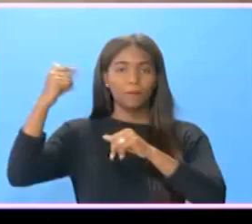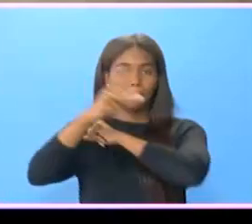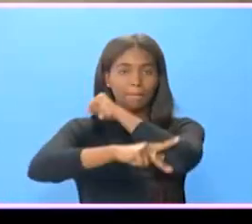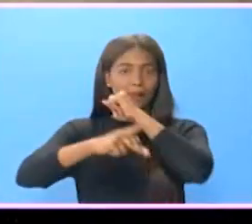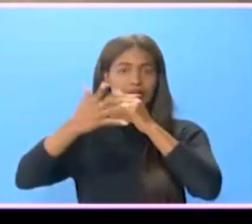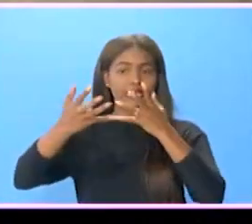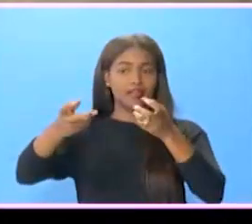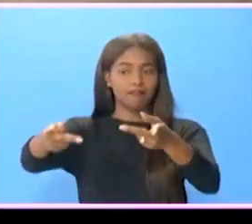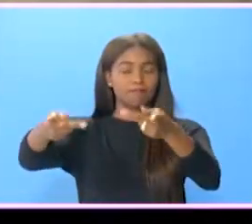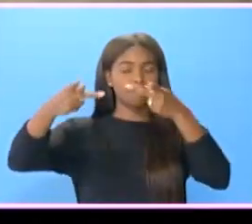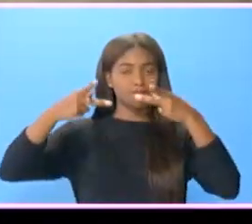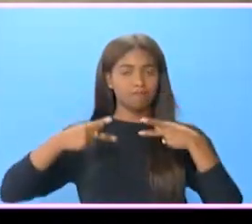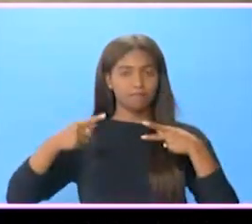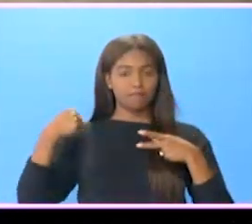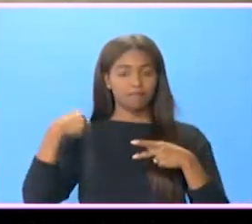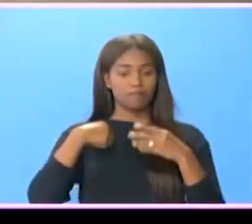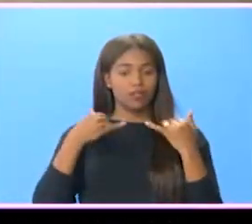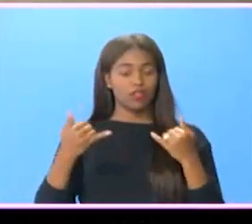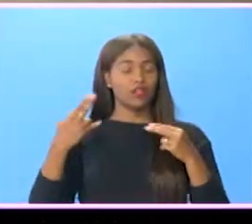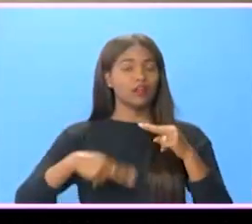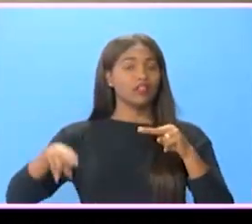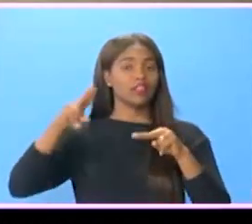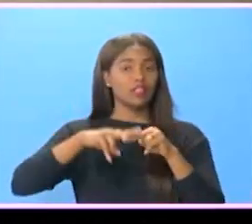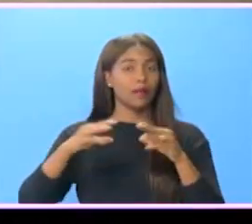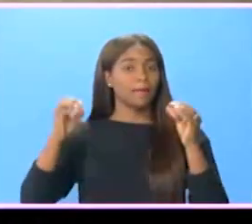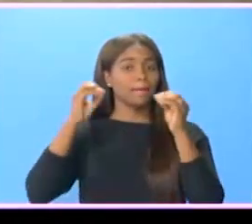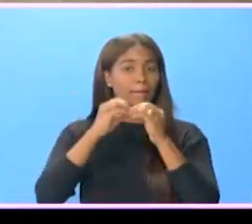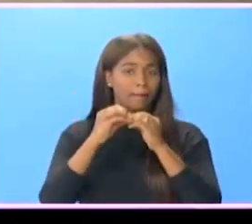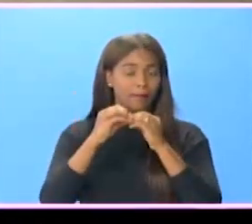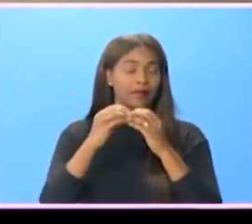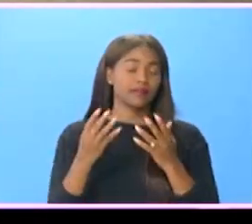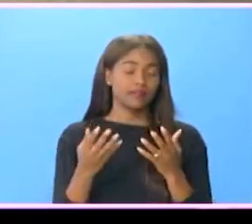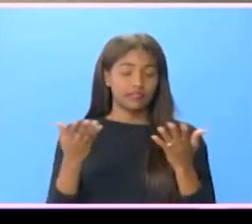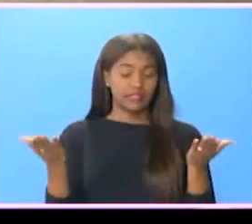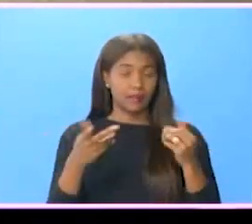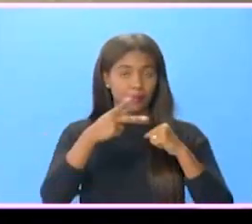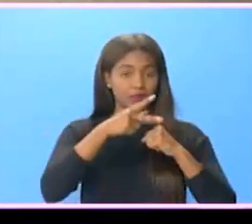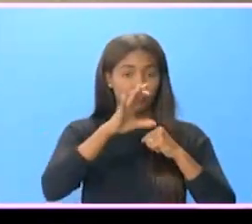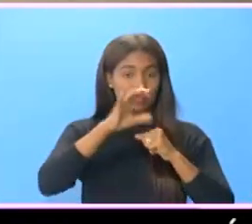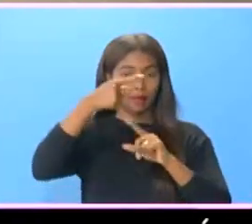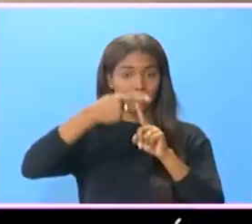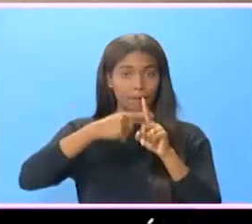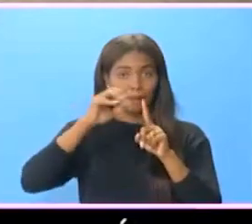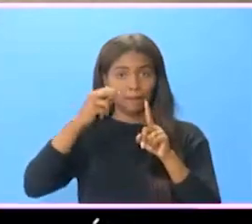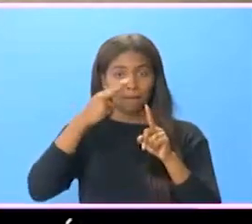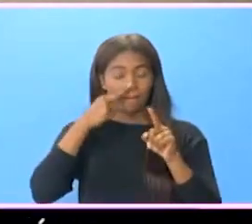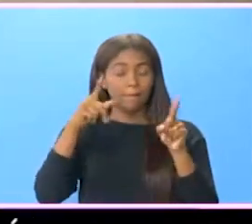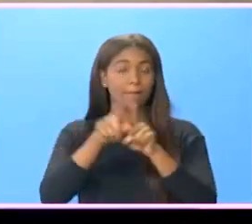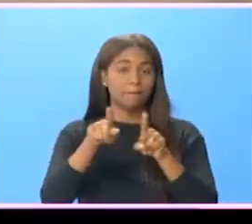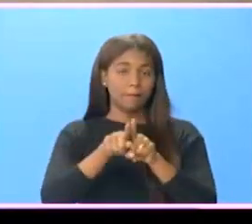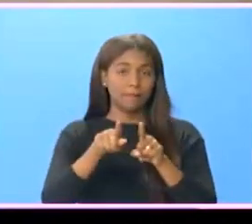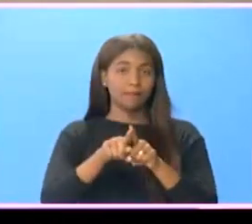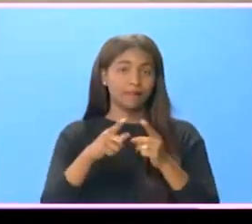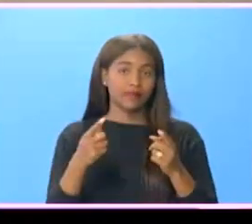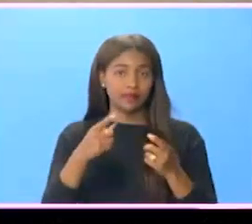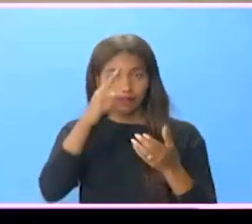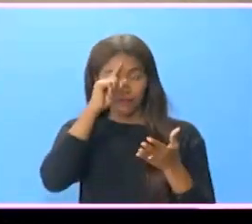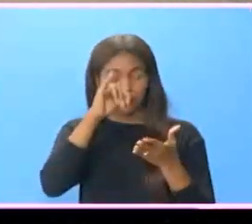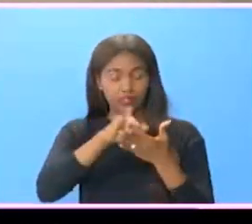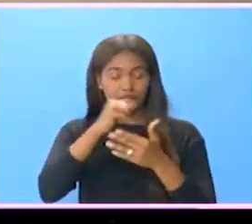Y estamos creciendo, estamos cerrando en Punta Cana el mes de junio también en alza sobre el